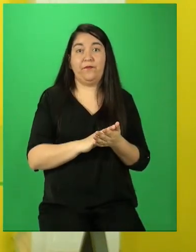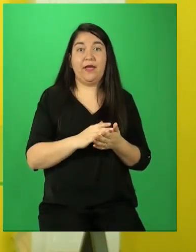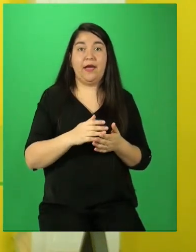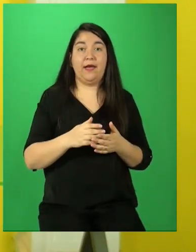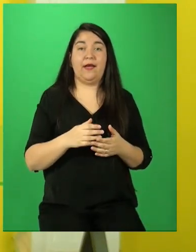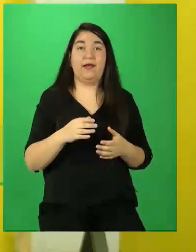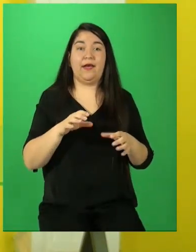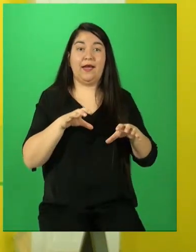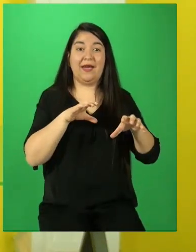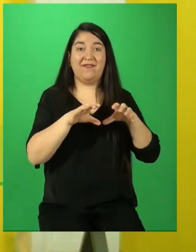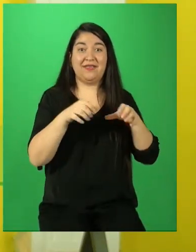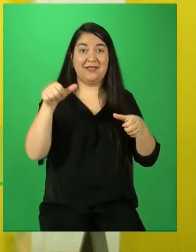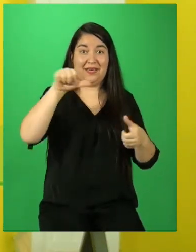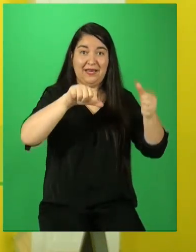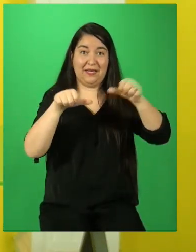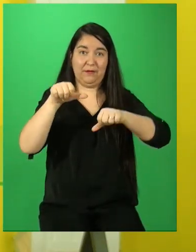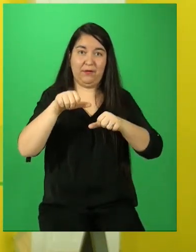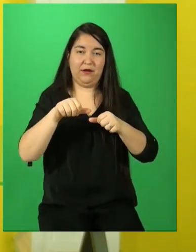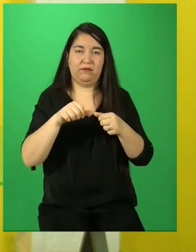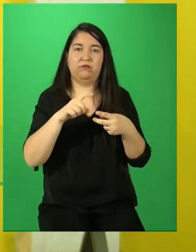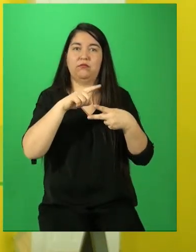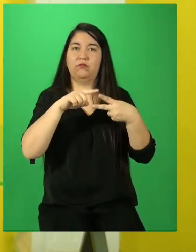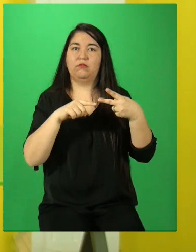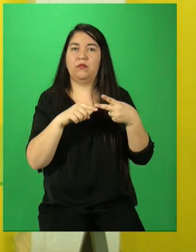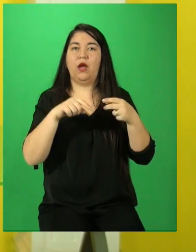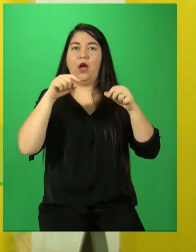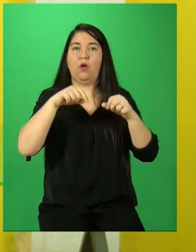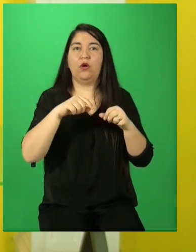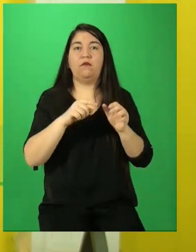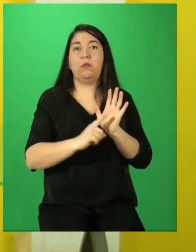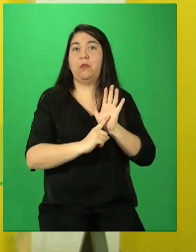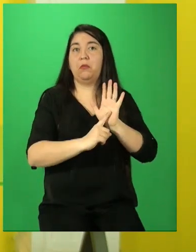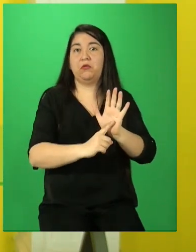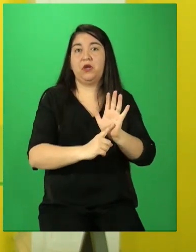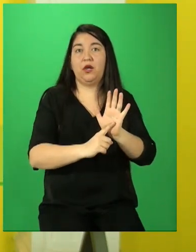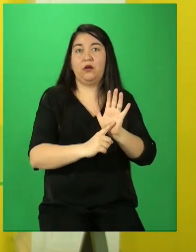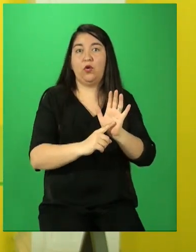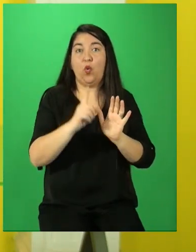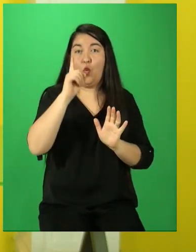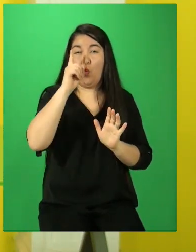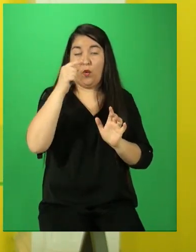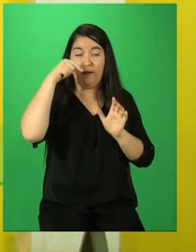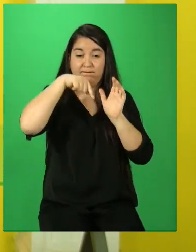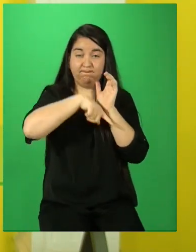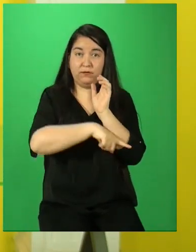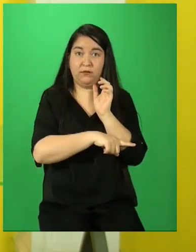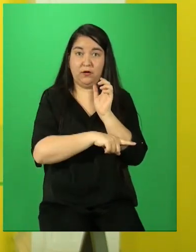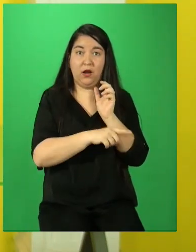y unidades químicas. Hoy las vamos a nombrar, pero solo vamos a profundizar una.